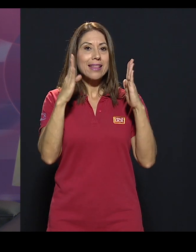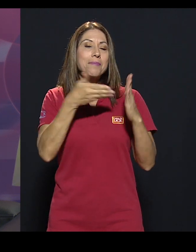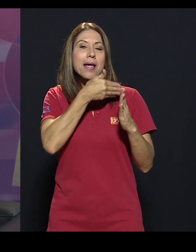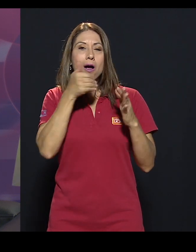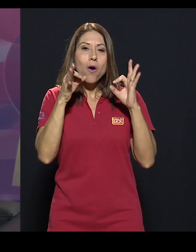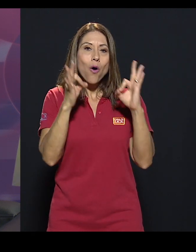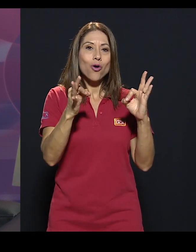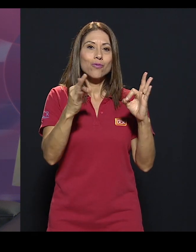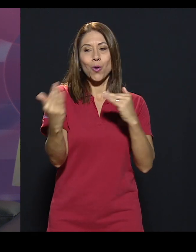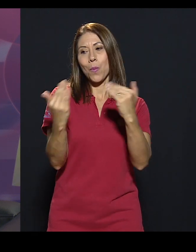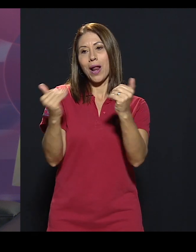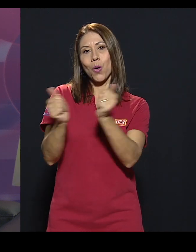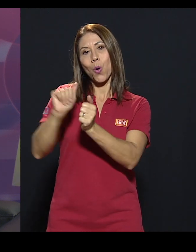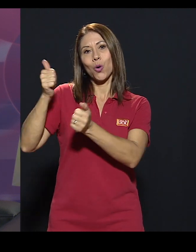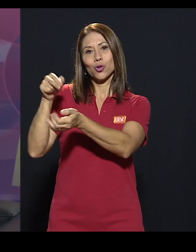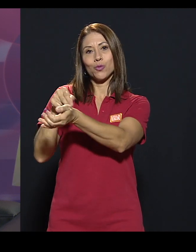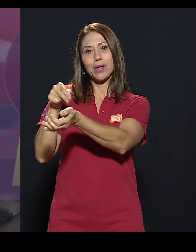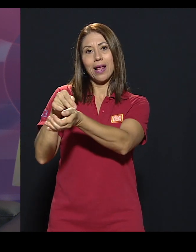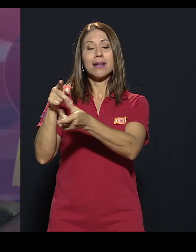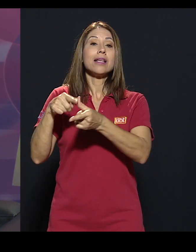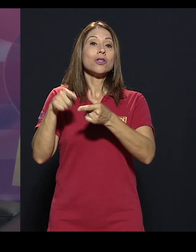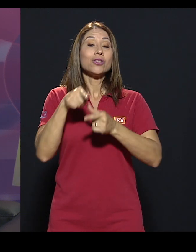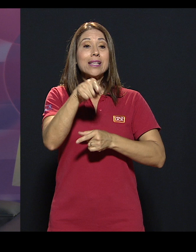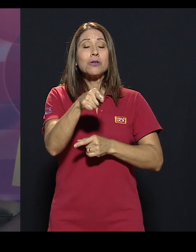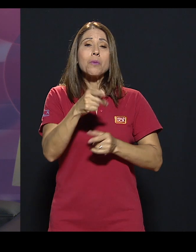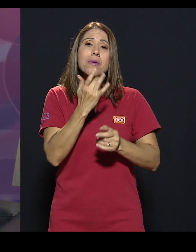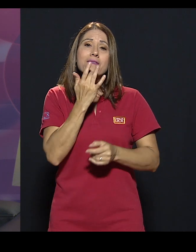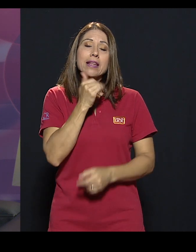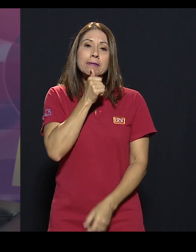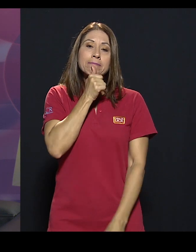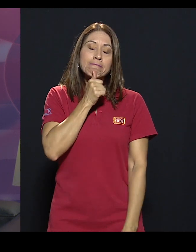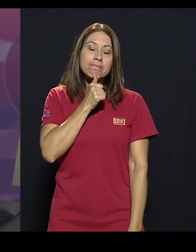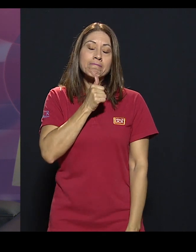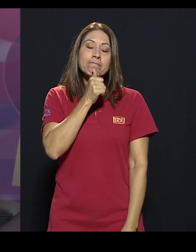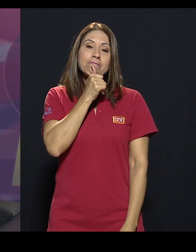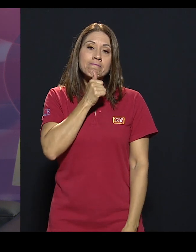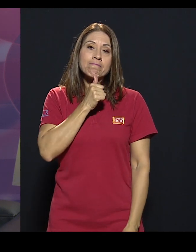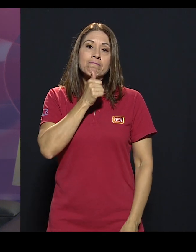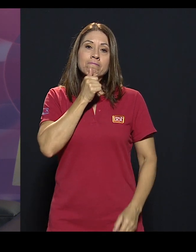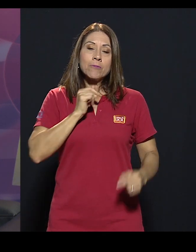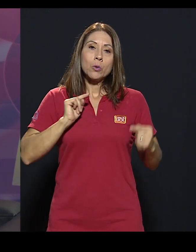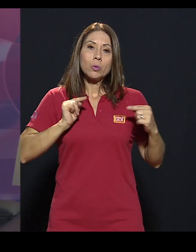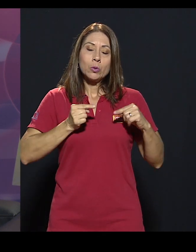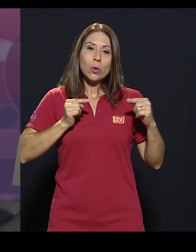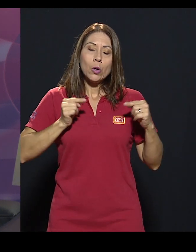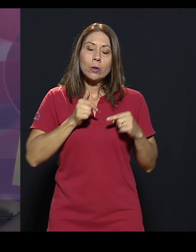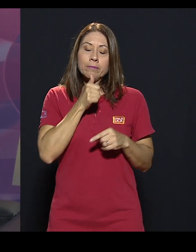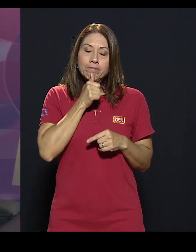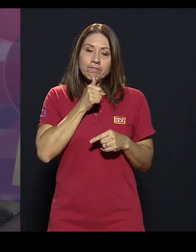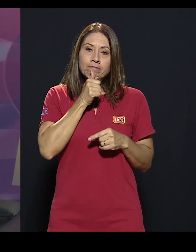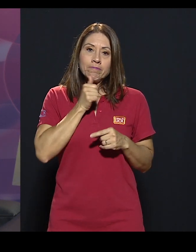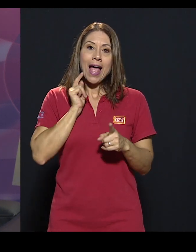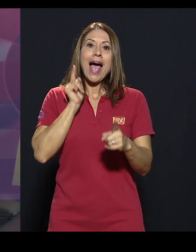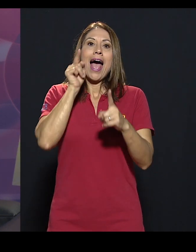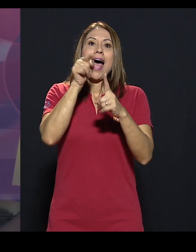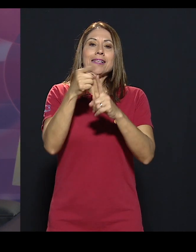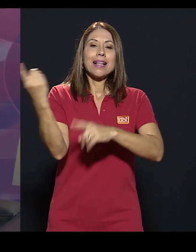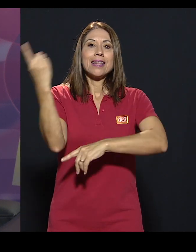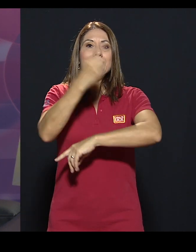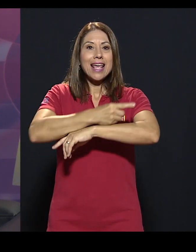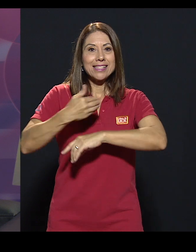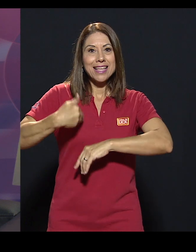en los restos de los hospitales. Entonces prefieren aguantarse un dolor o una molestia hasta que fuera el día siguiente, porque